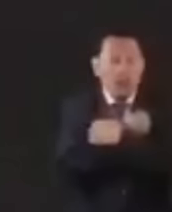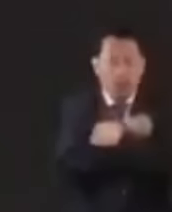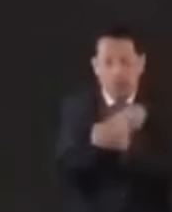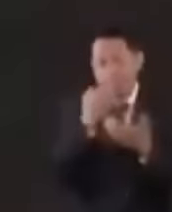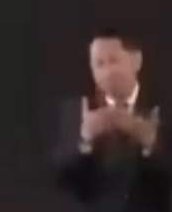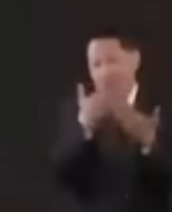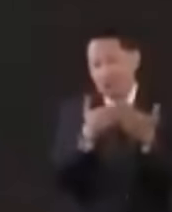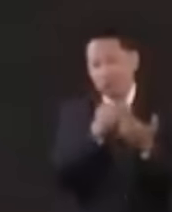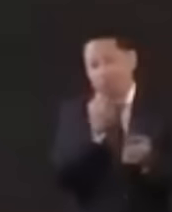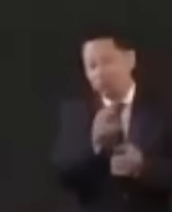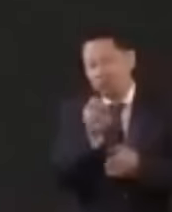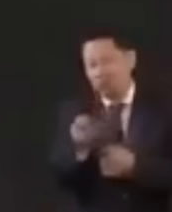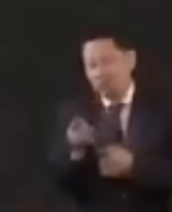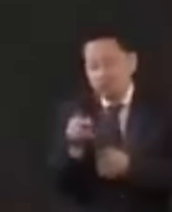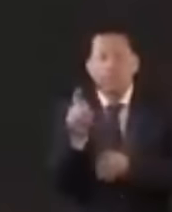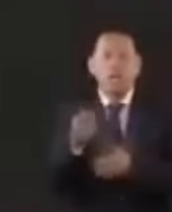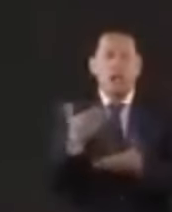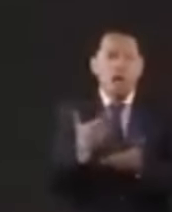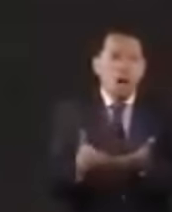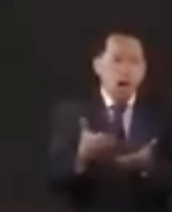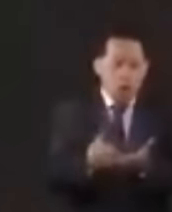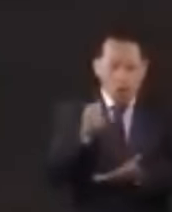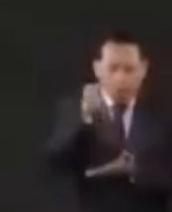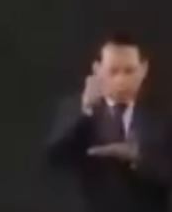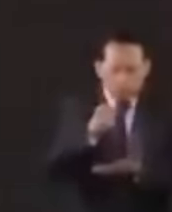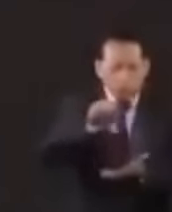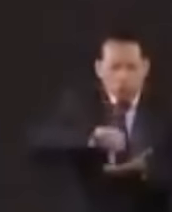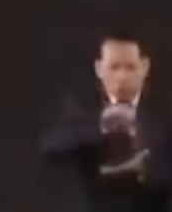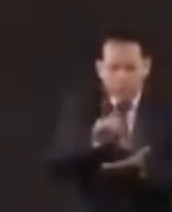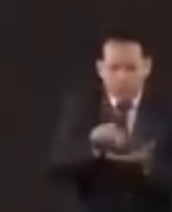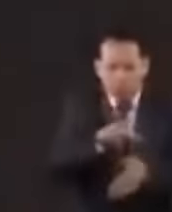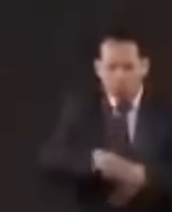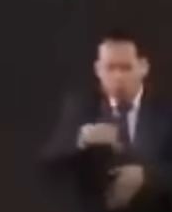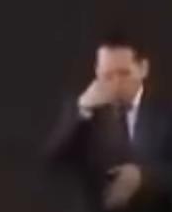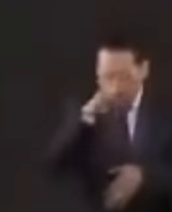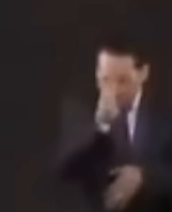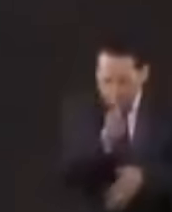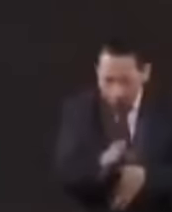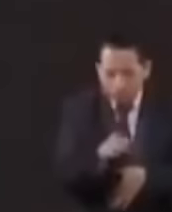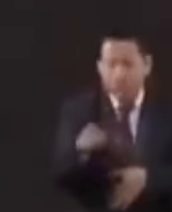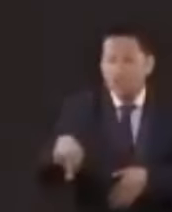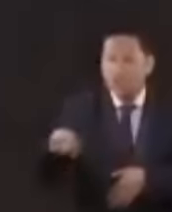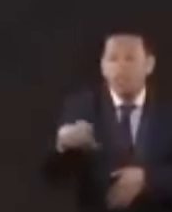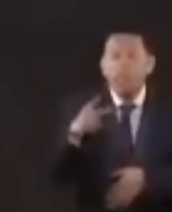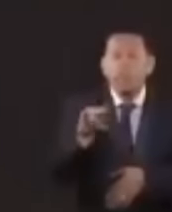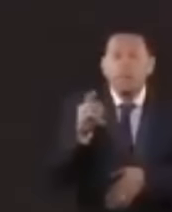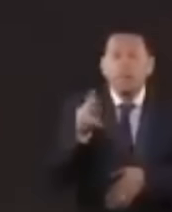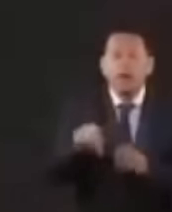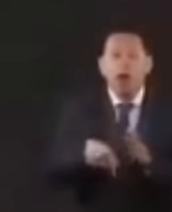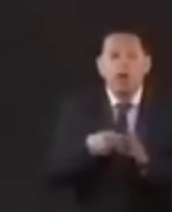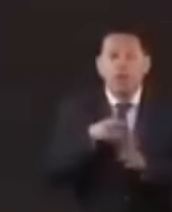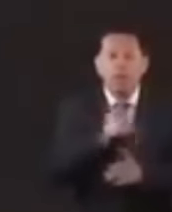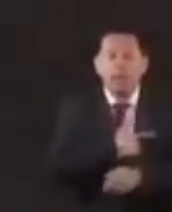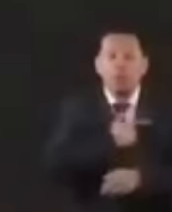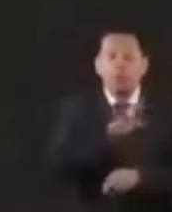el presupuesto pone en el centro al pueblo de México, ¿qué creen que vuelven a hacer, oposición carroñera? Vuelven